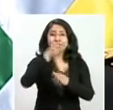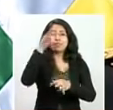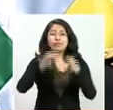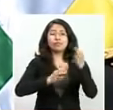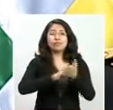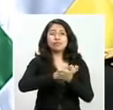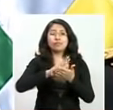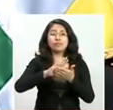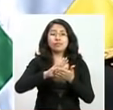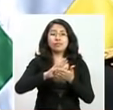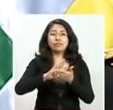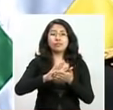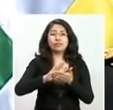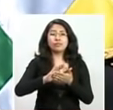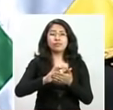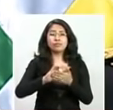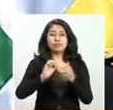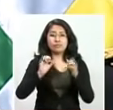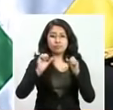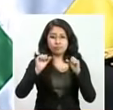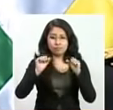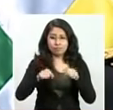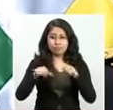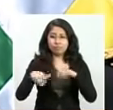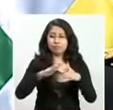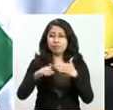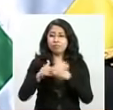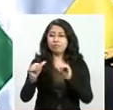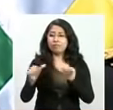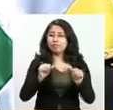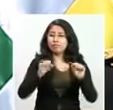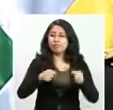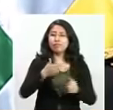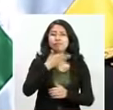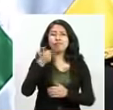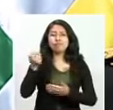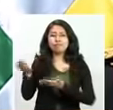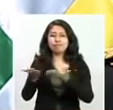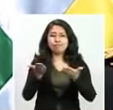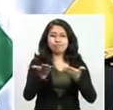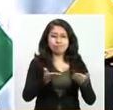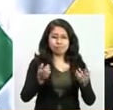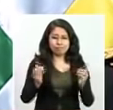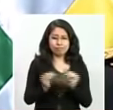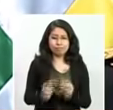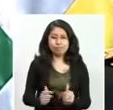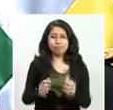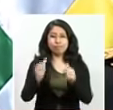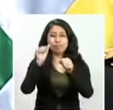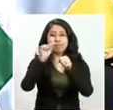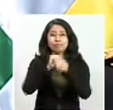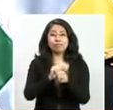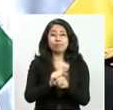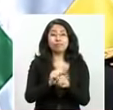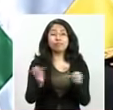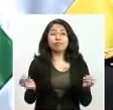Justicia, haremos las acciones para ir dando un mejor servicio, mayor agilidad,